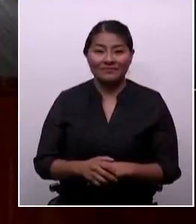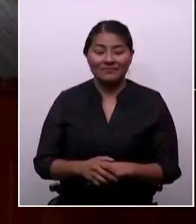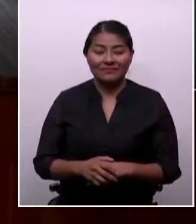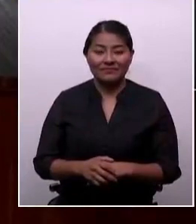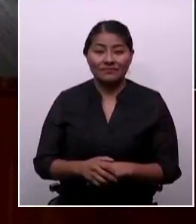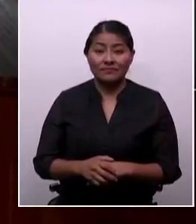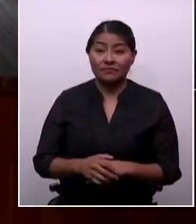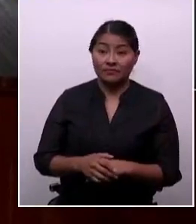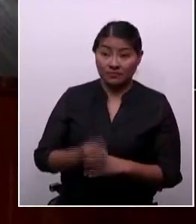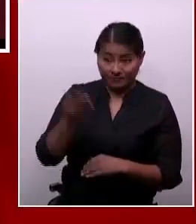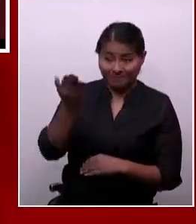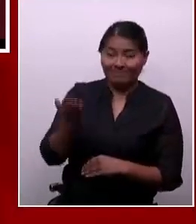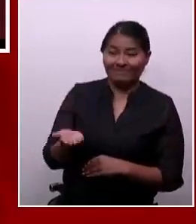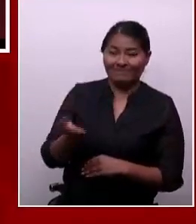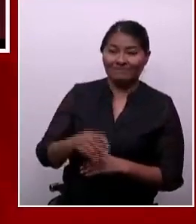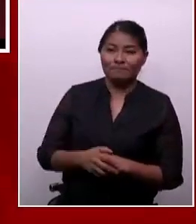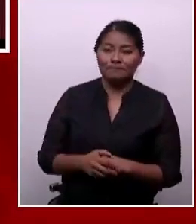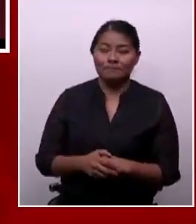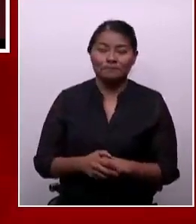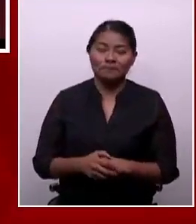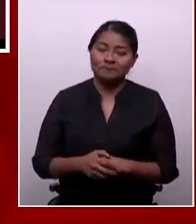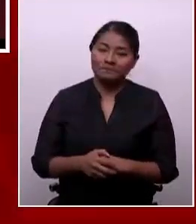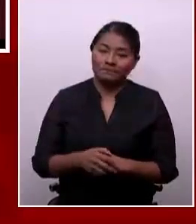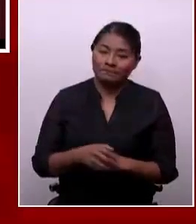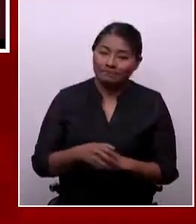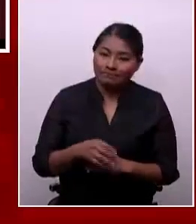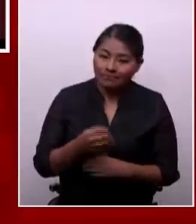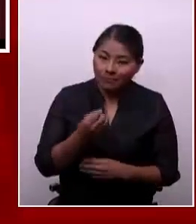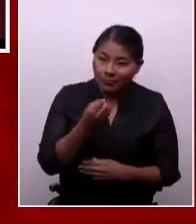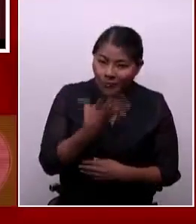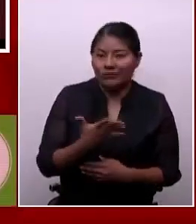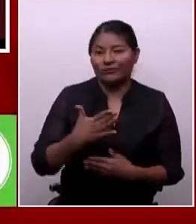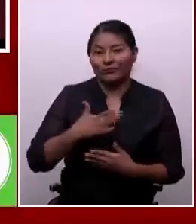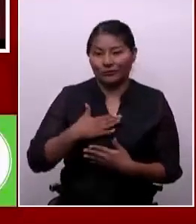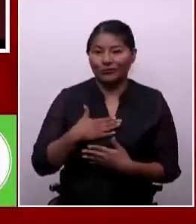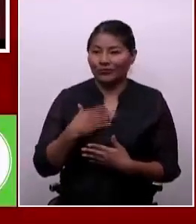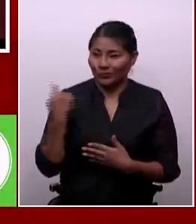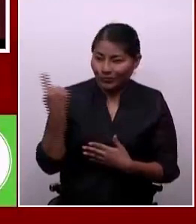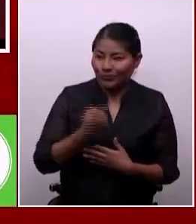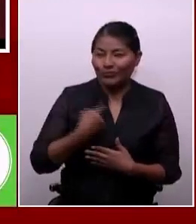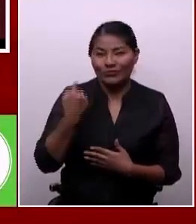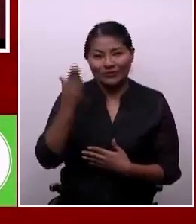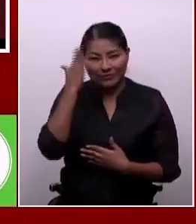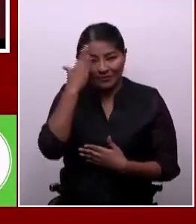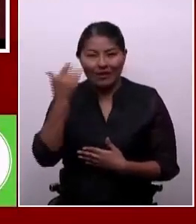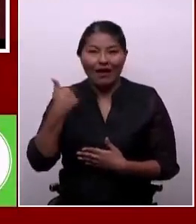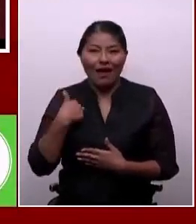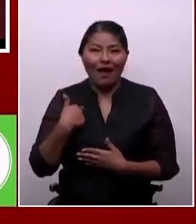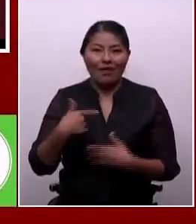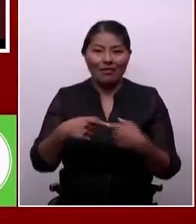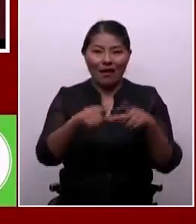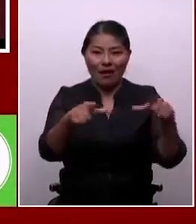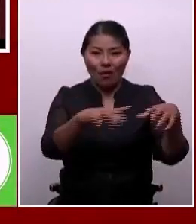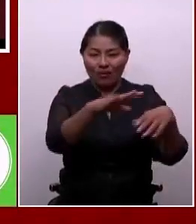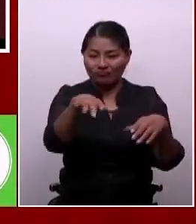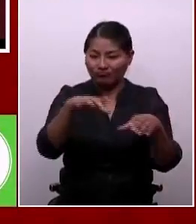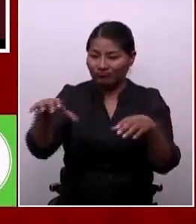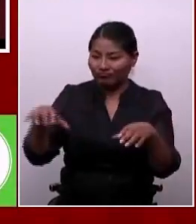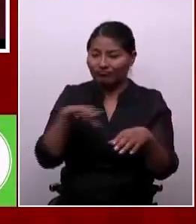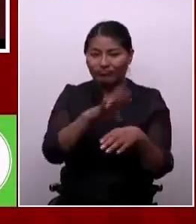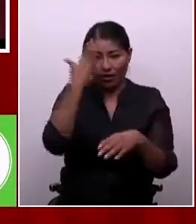señora bueno Nosotros sabemos que el territorio que le corresponde a cada distrito